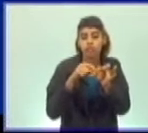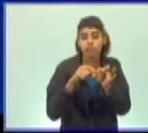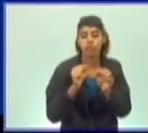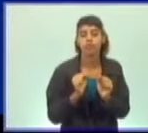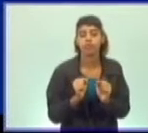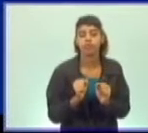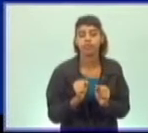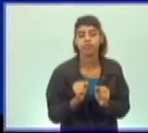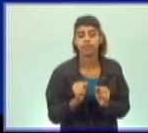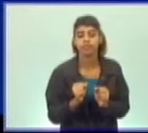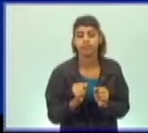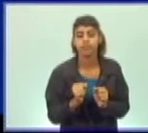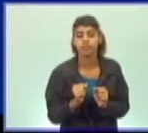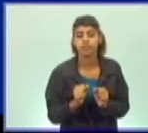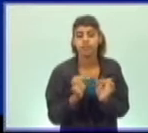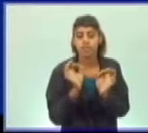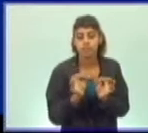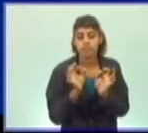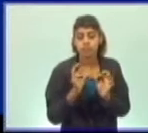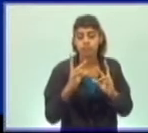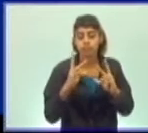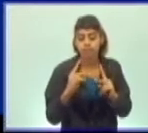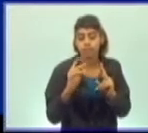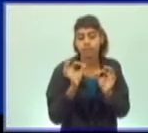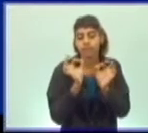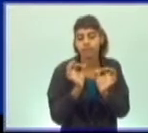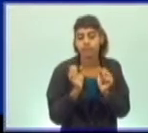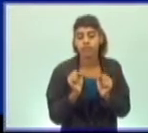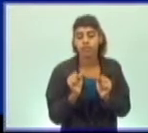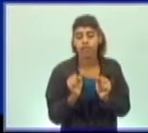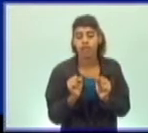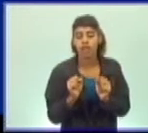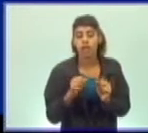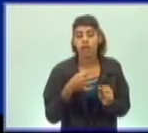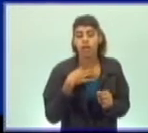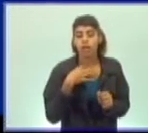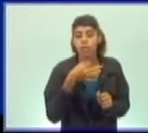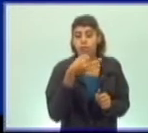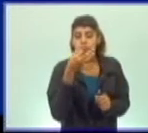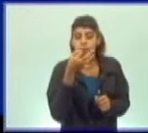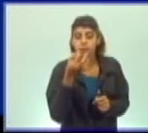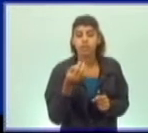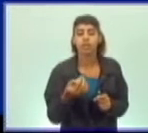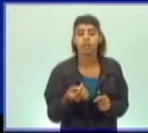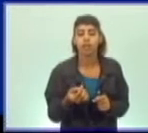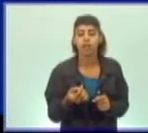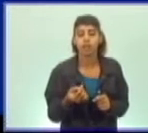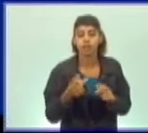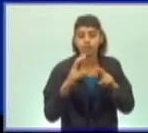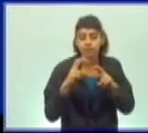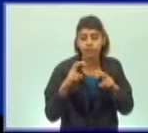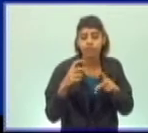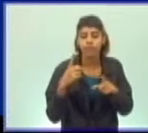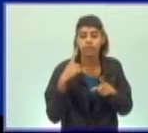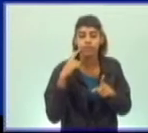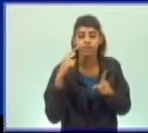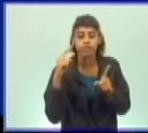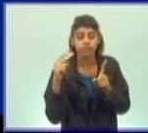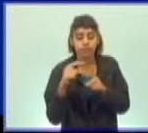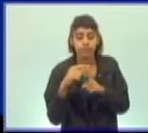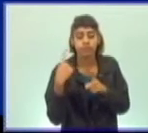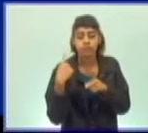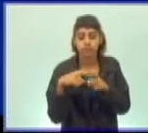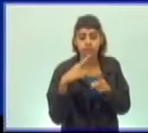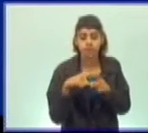este periodo. Insisto nuevamente que para justificar y para analizar cada una de las propiedades,